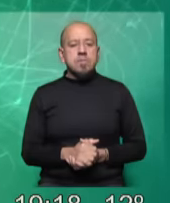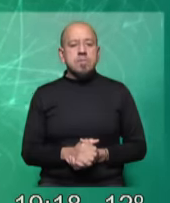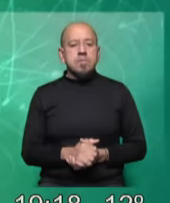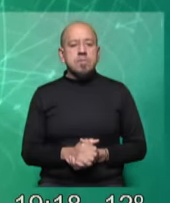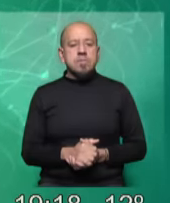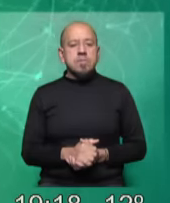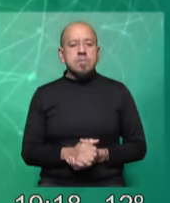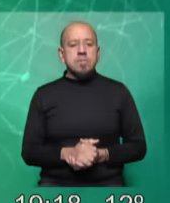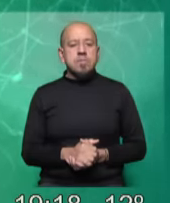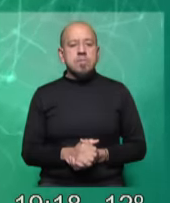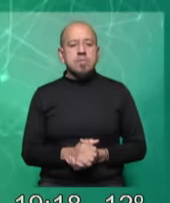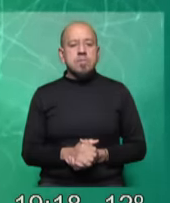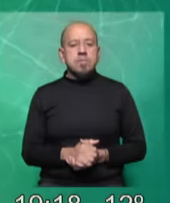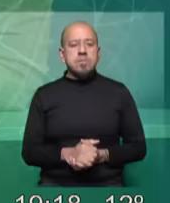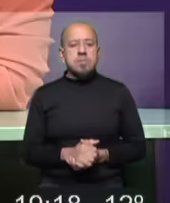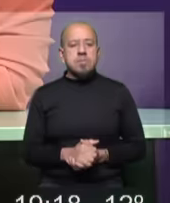paso.